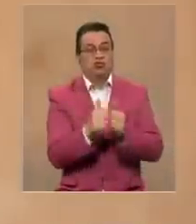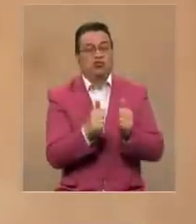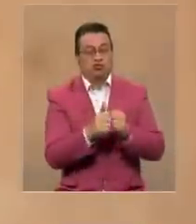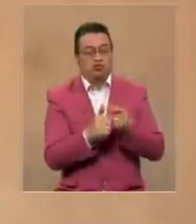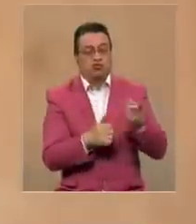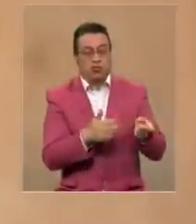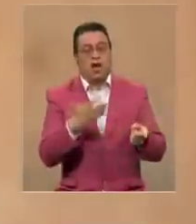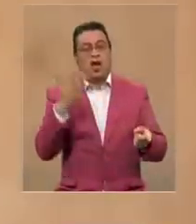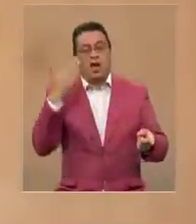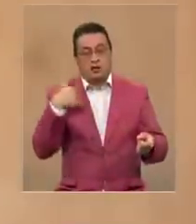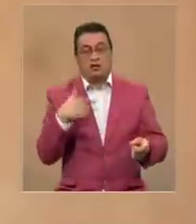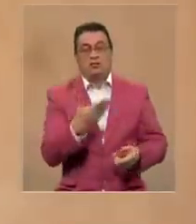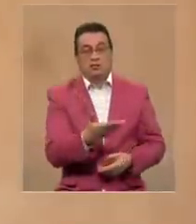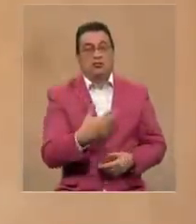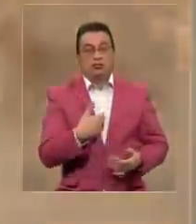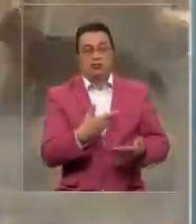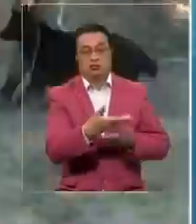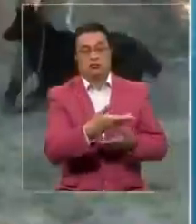es...